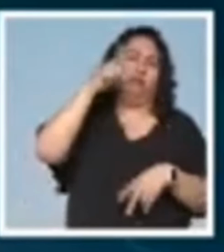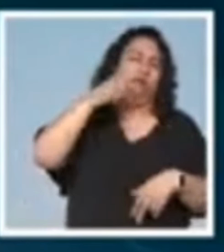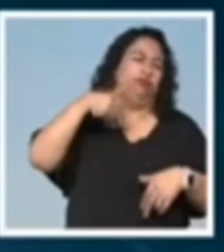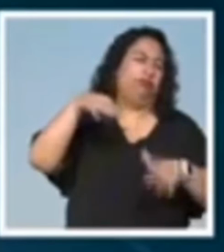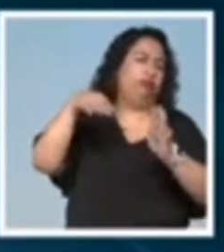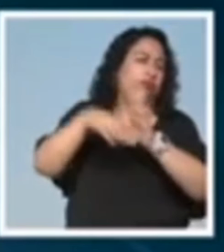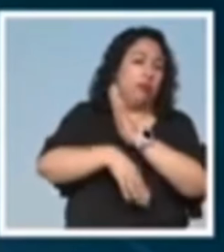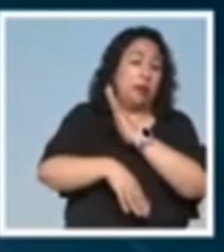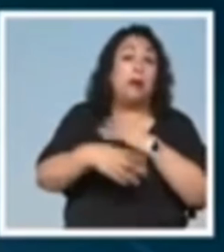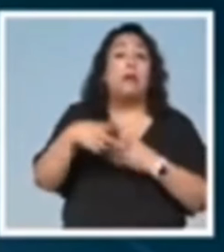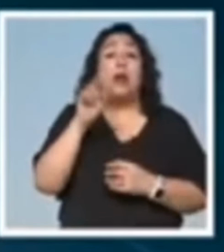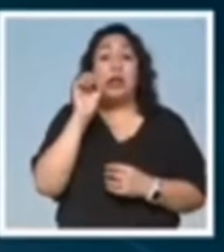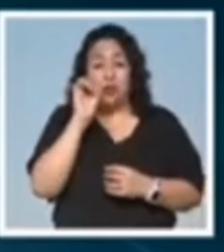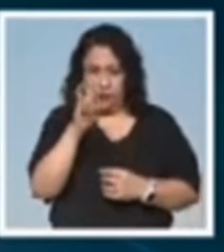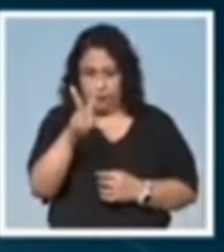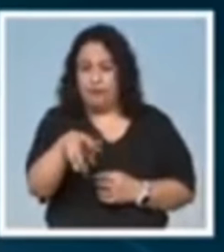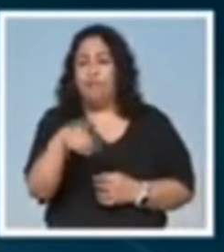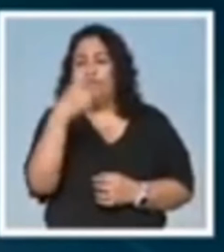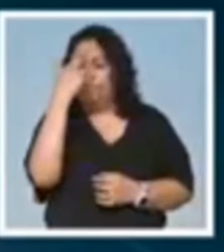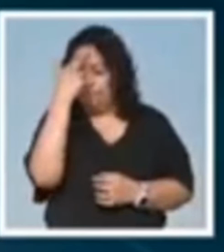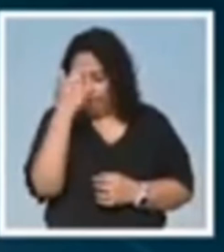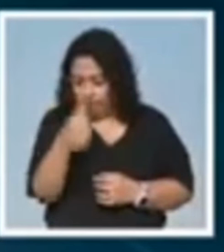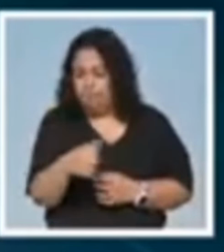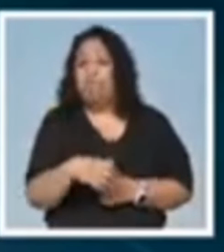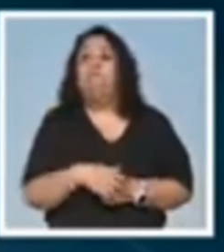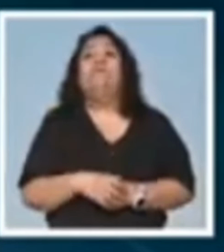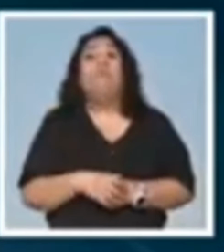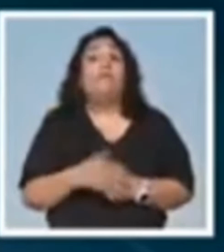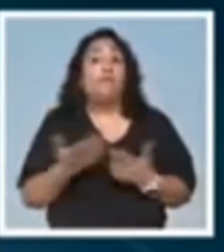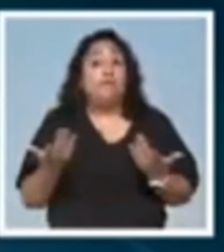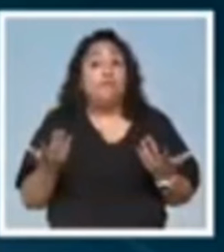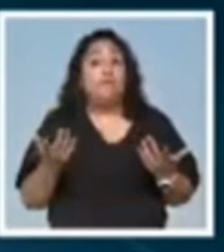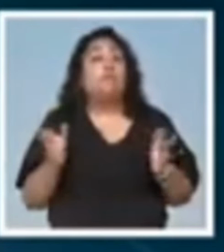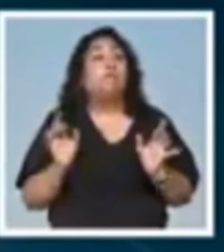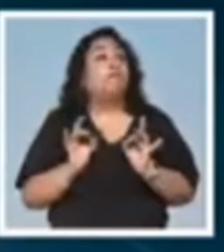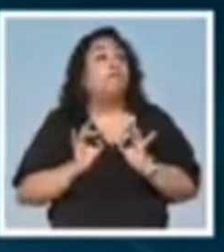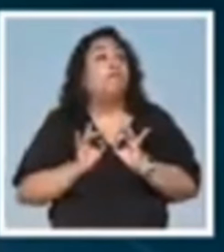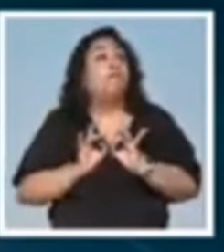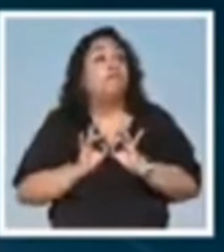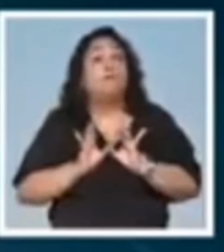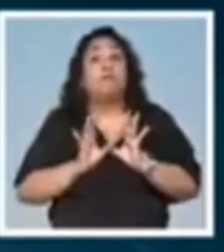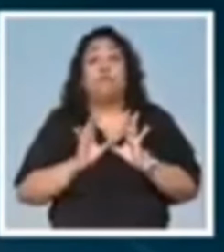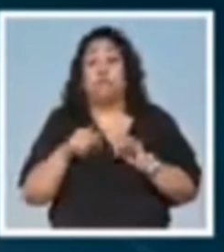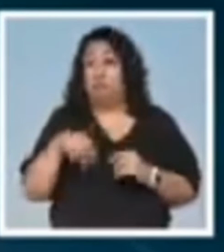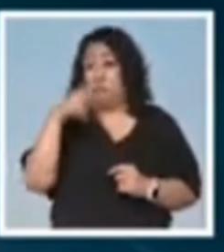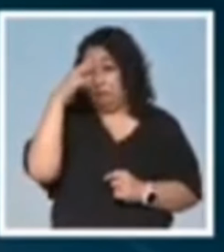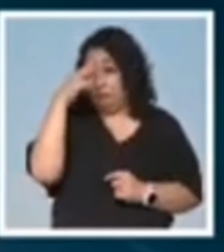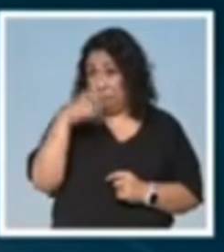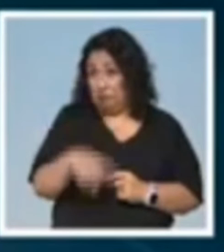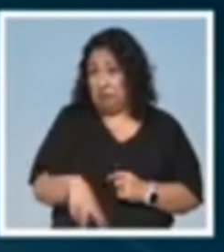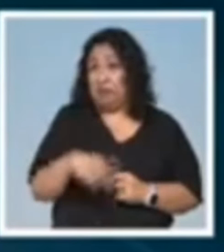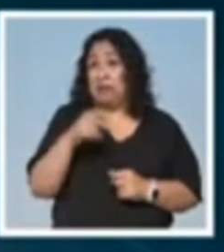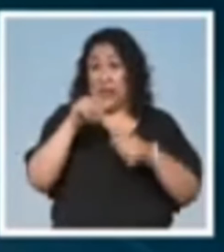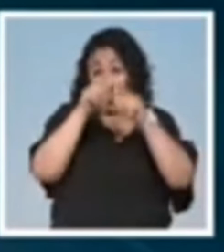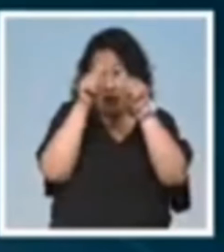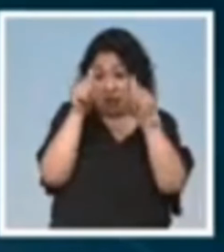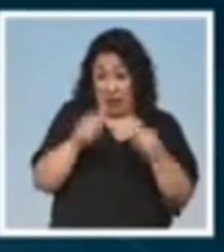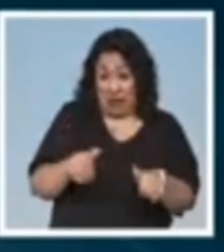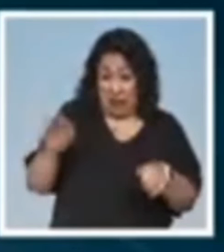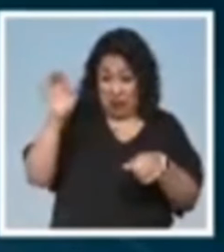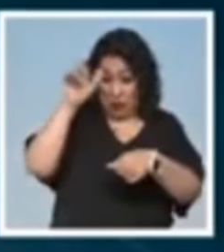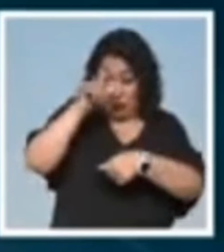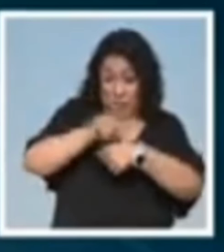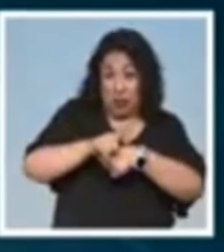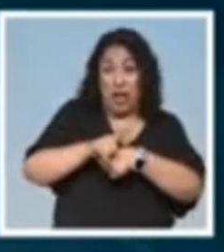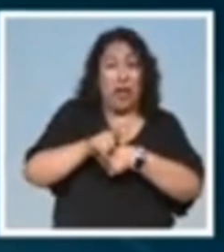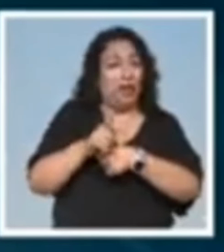demás. Pero sí, lo que dices es muy cierto en el sentido de que llega en un momento en el que México, a nivel artístico, cultural,